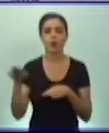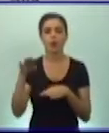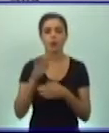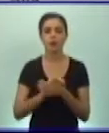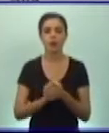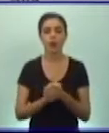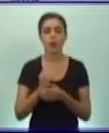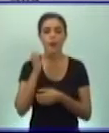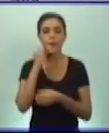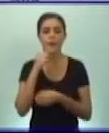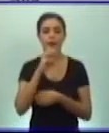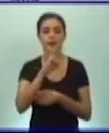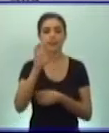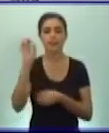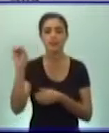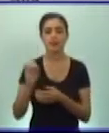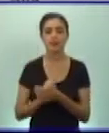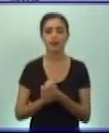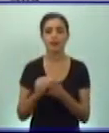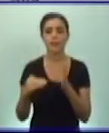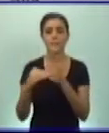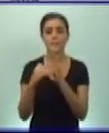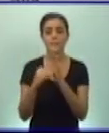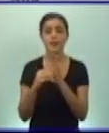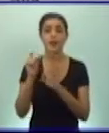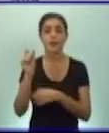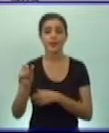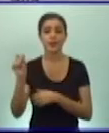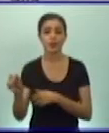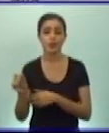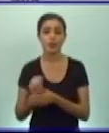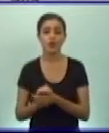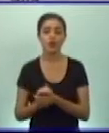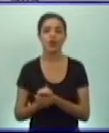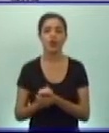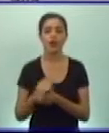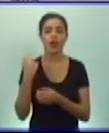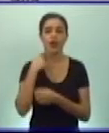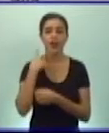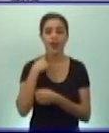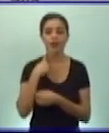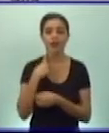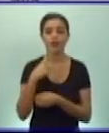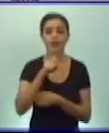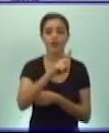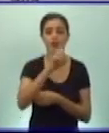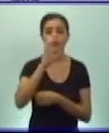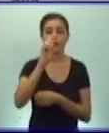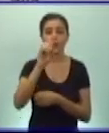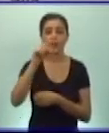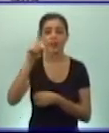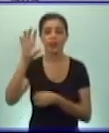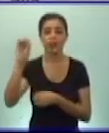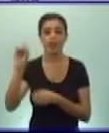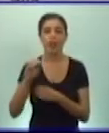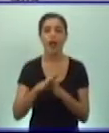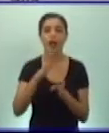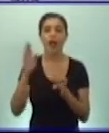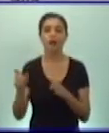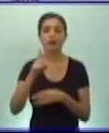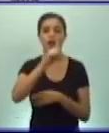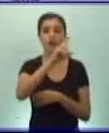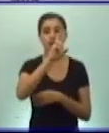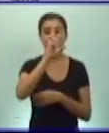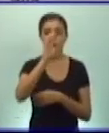de 330.000 personas desde el año 2010 hasta el año 2019. En un